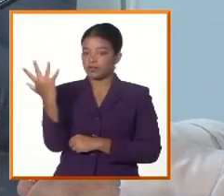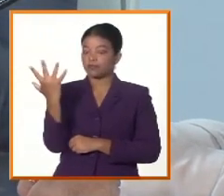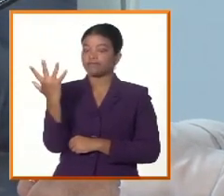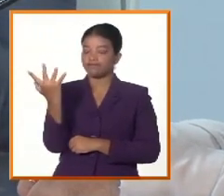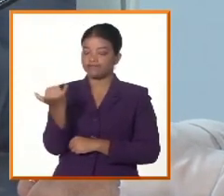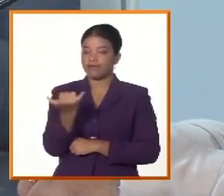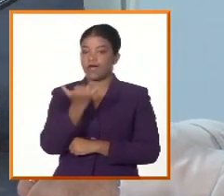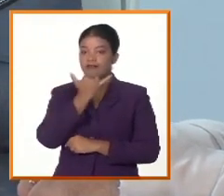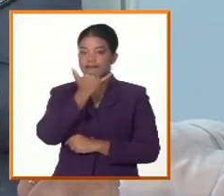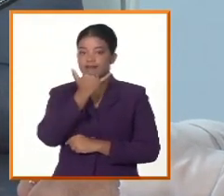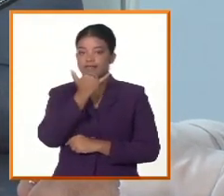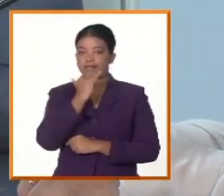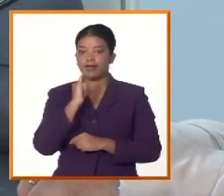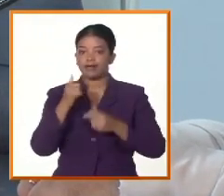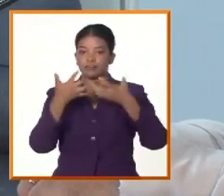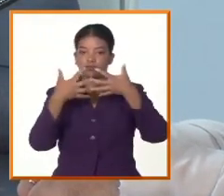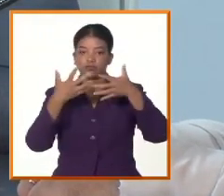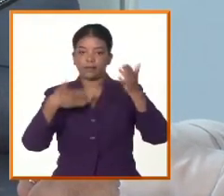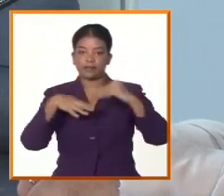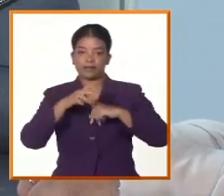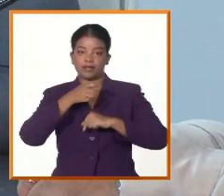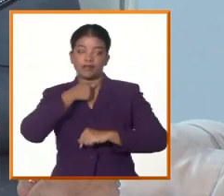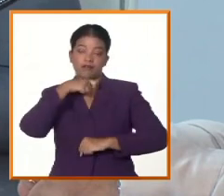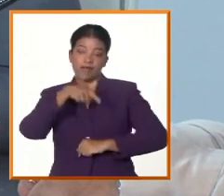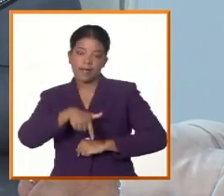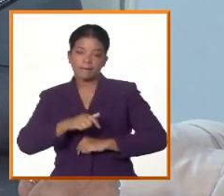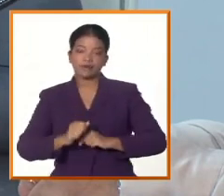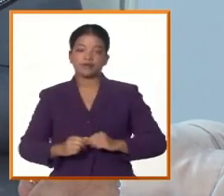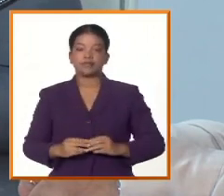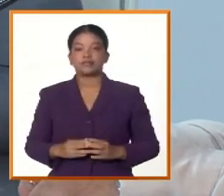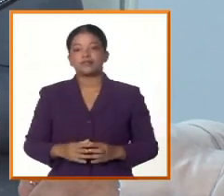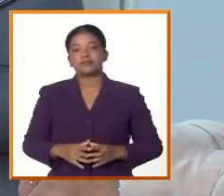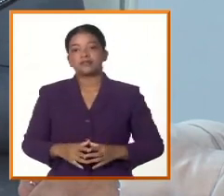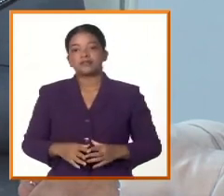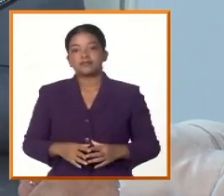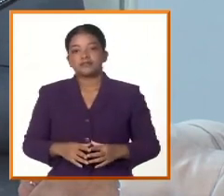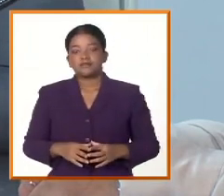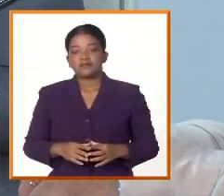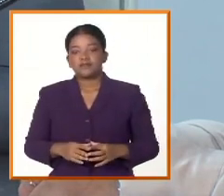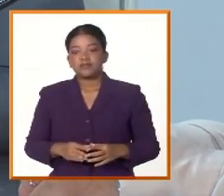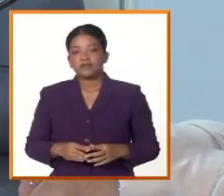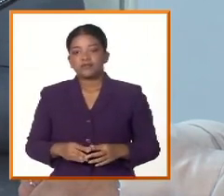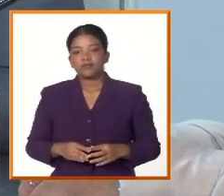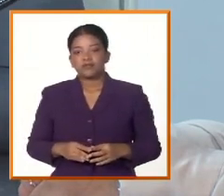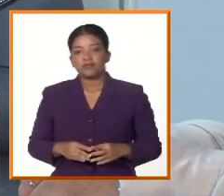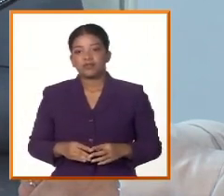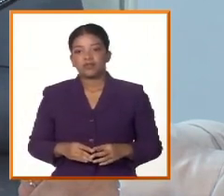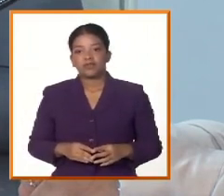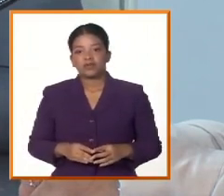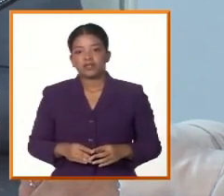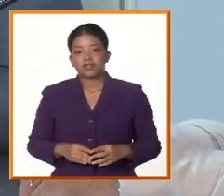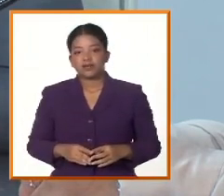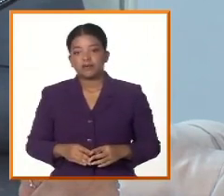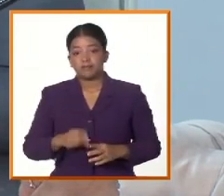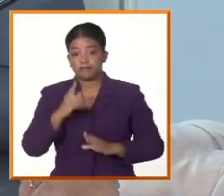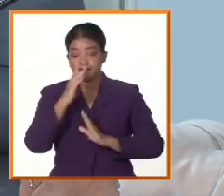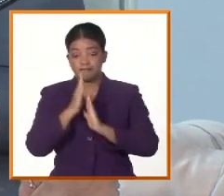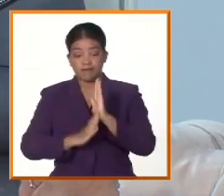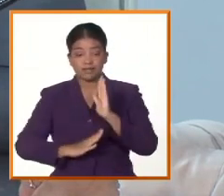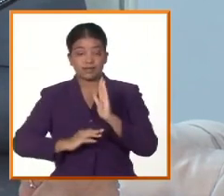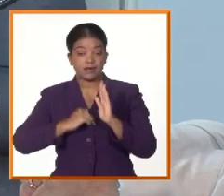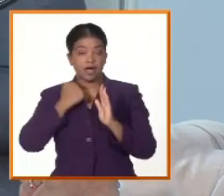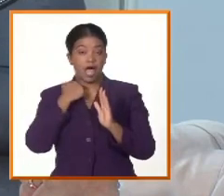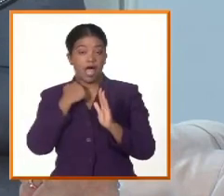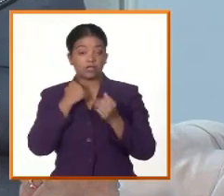al impacto del cambio climático yo pongo dos ejemplos muy muy cotidianos para los cubanos nosotros en los primeros meses del año pero el impacto